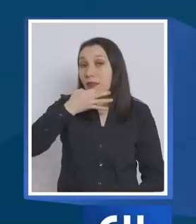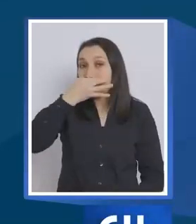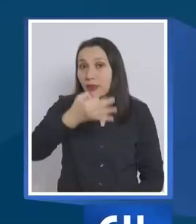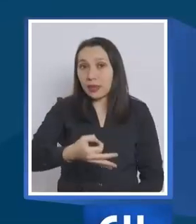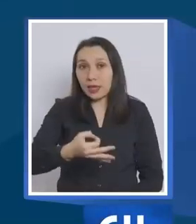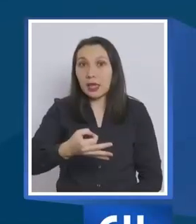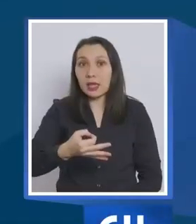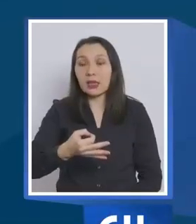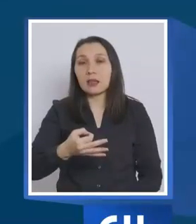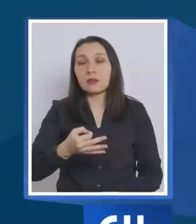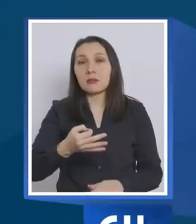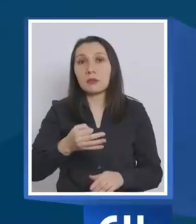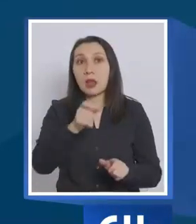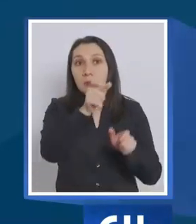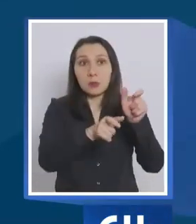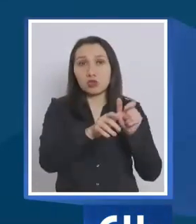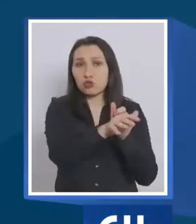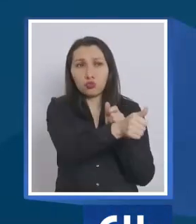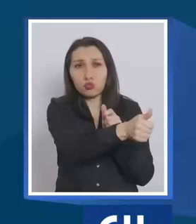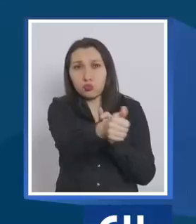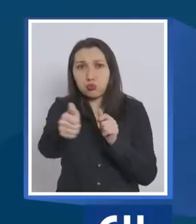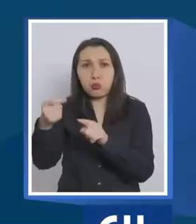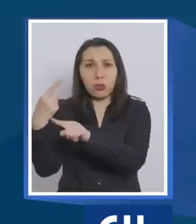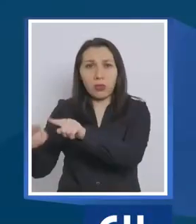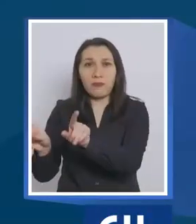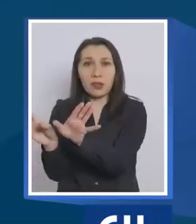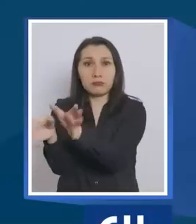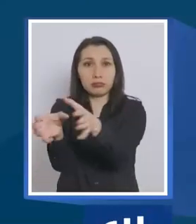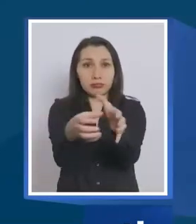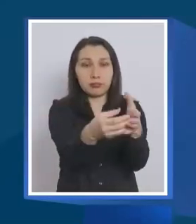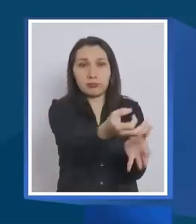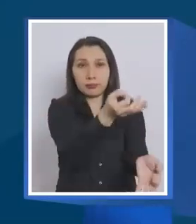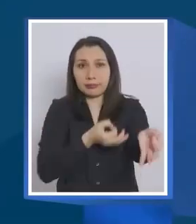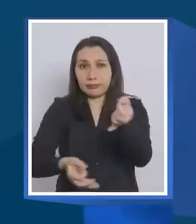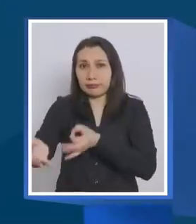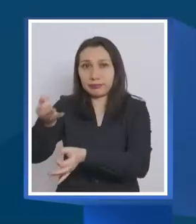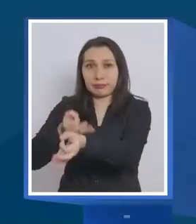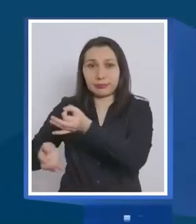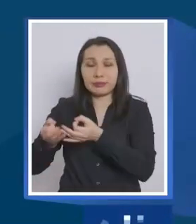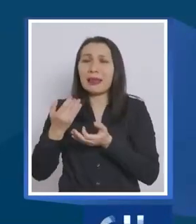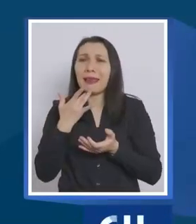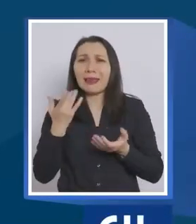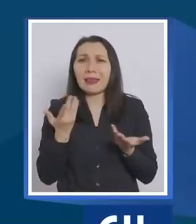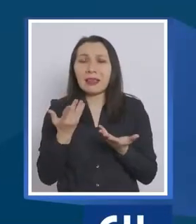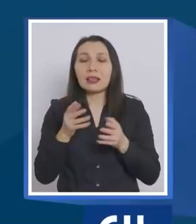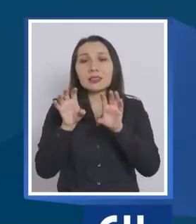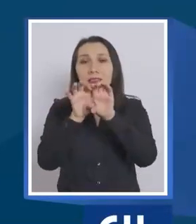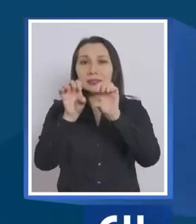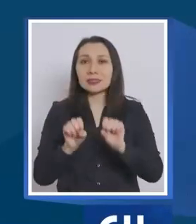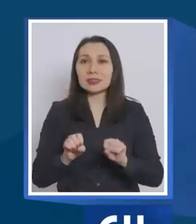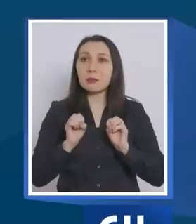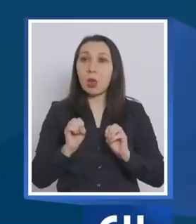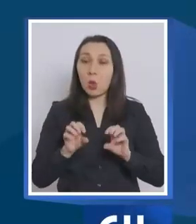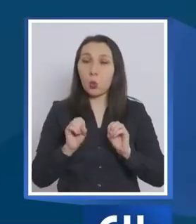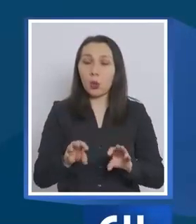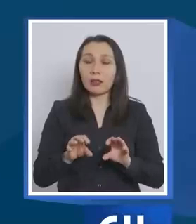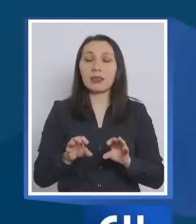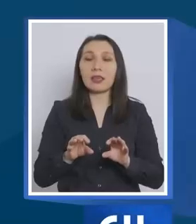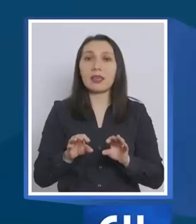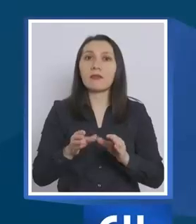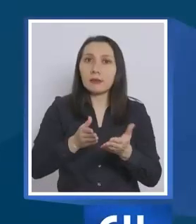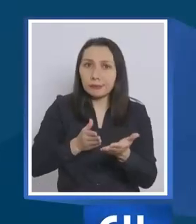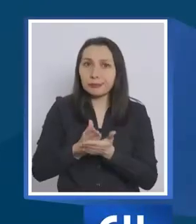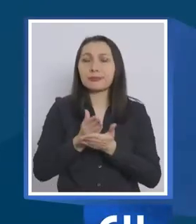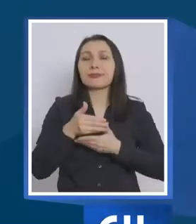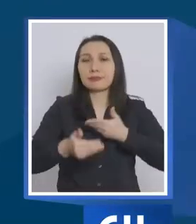en términos transversales las distintas mesas que se pudo recoger es que el sistema educativo y la puesta